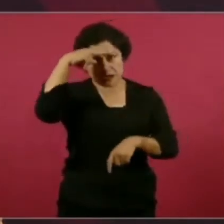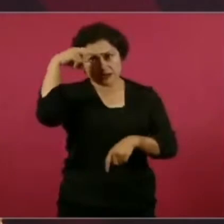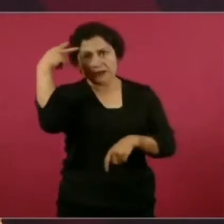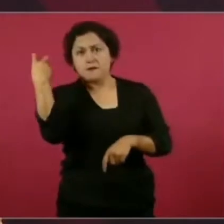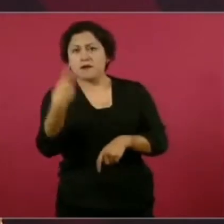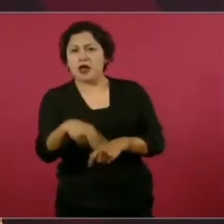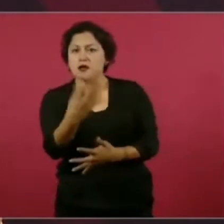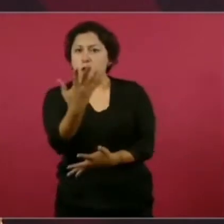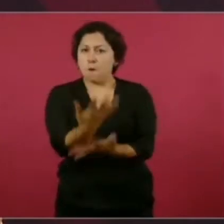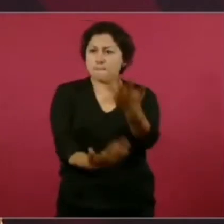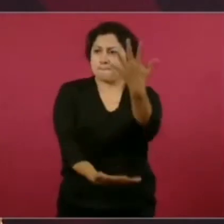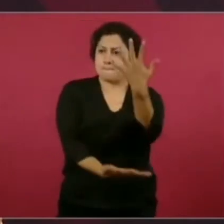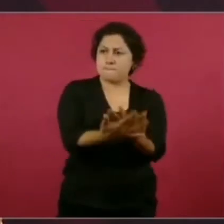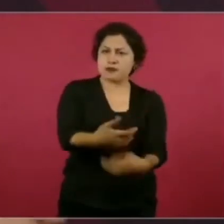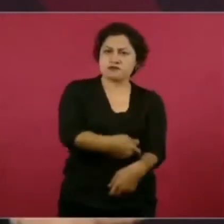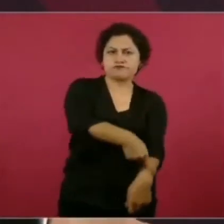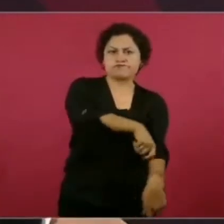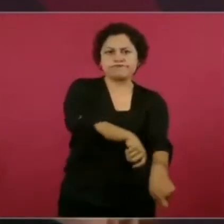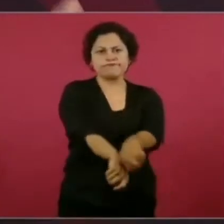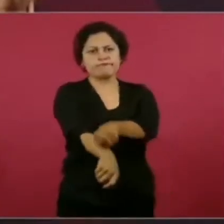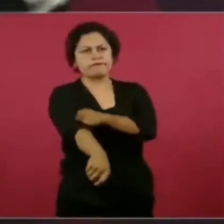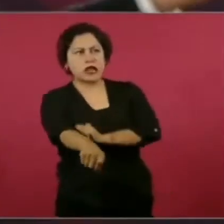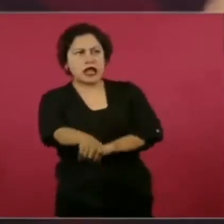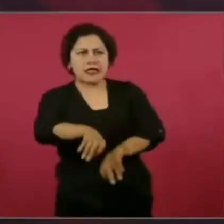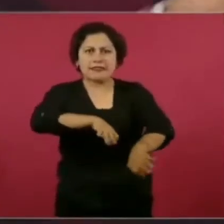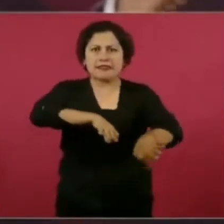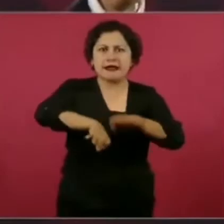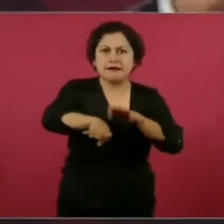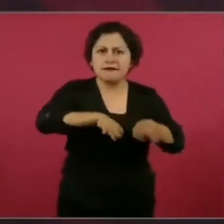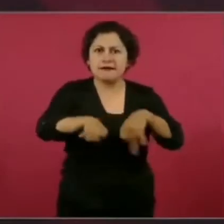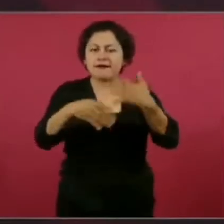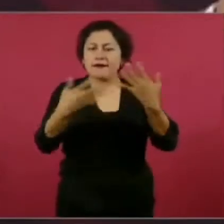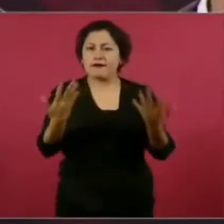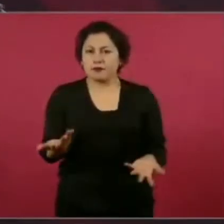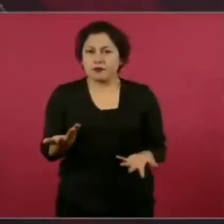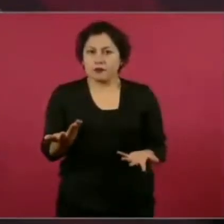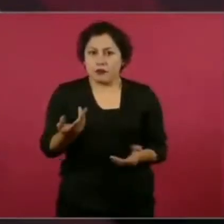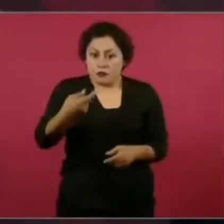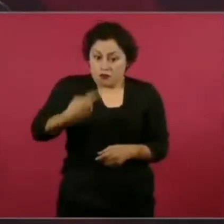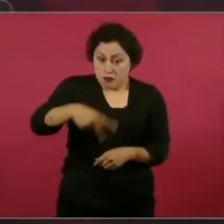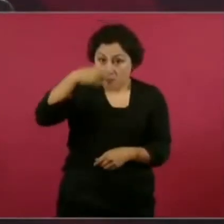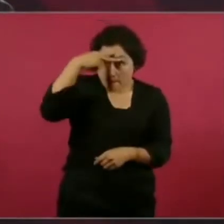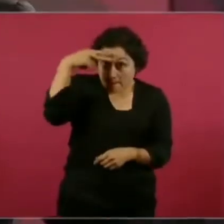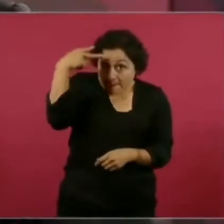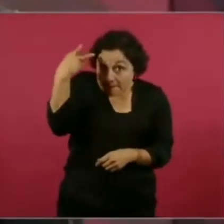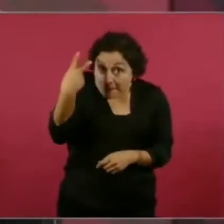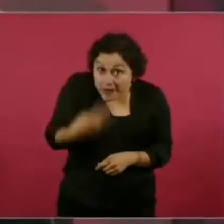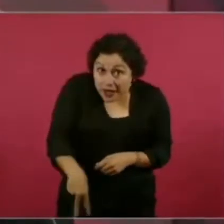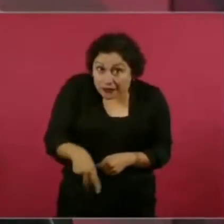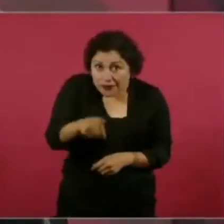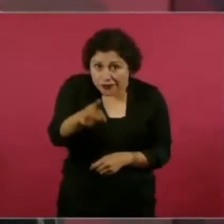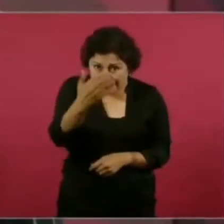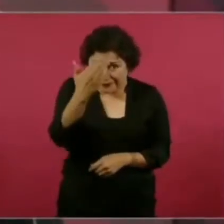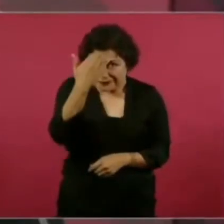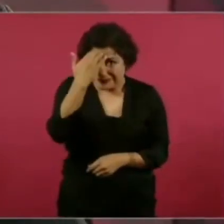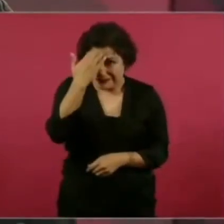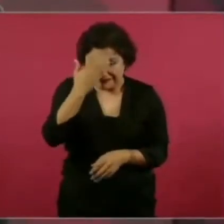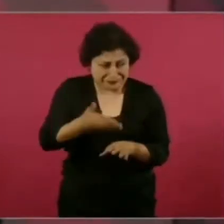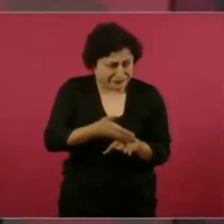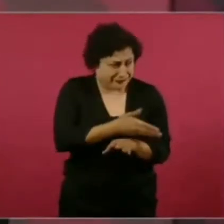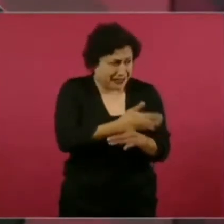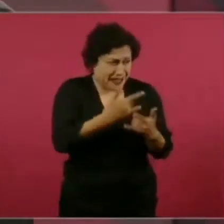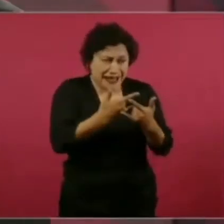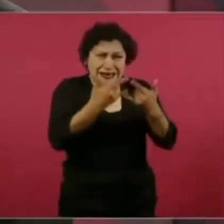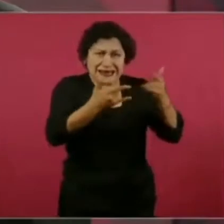un pueblo muy politizado. Imagínense la historia de nuestro país. Pues por